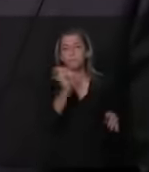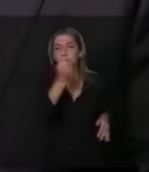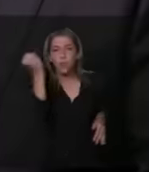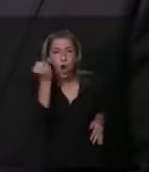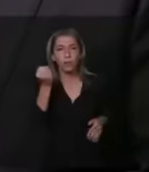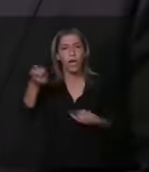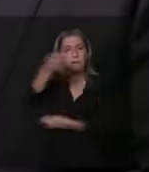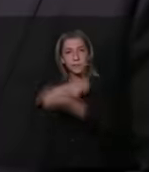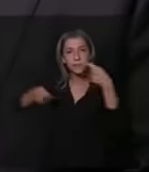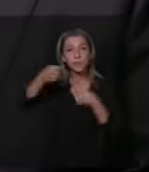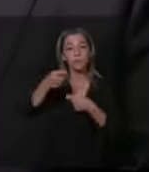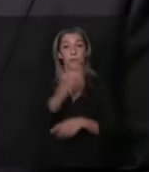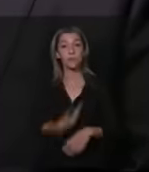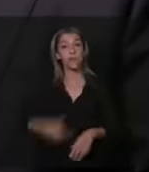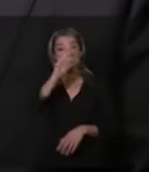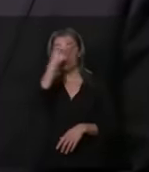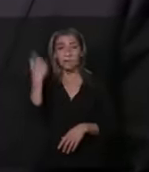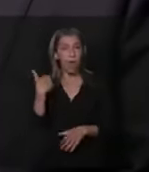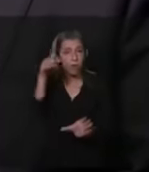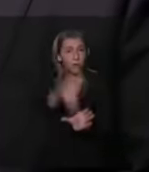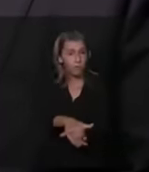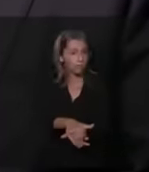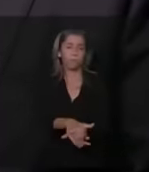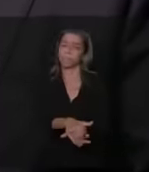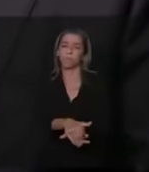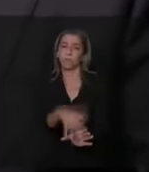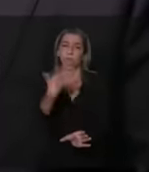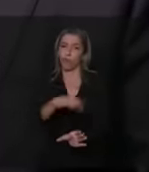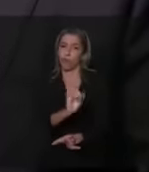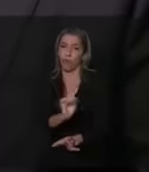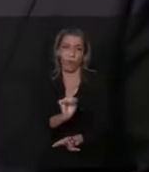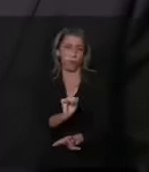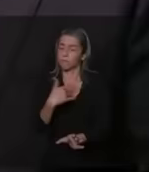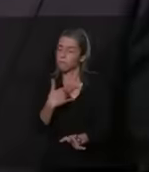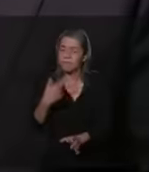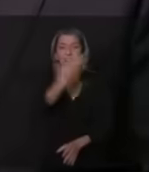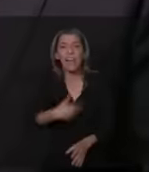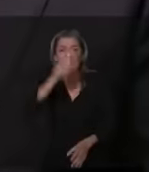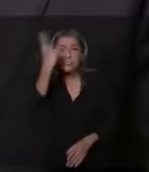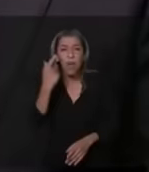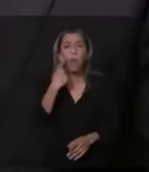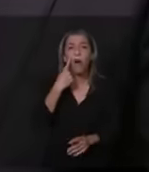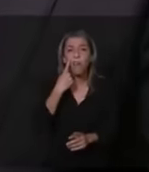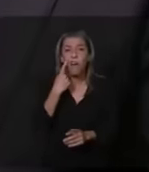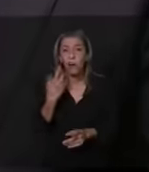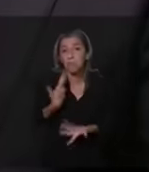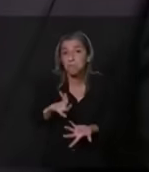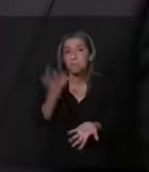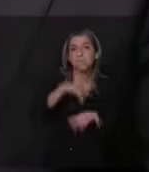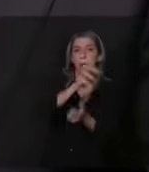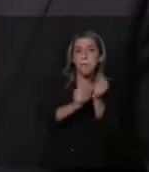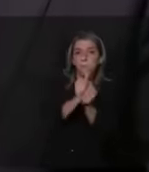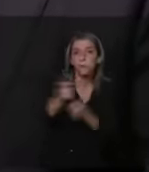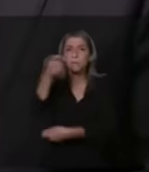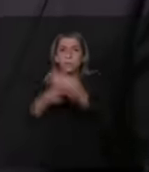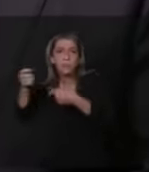que interferir el Estado en las relaciones comerciales. El Estado no tiene por qué meterse a decir con quién tengo que comercializar o con quién